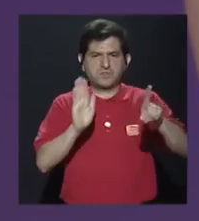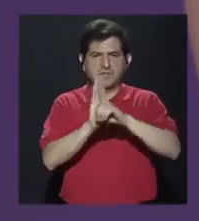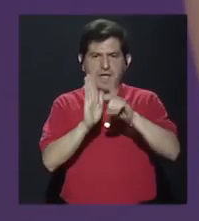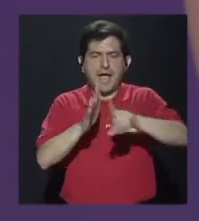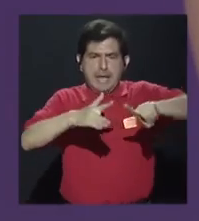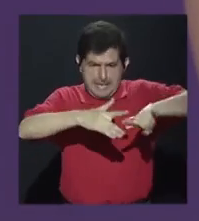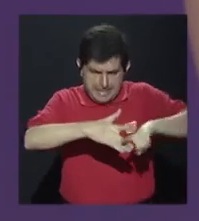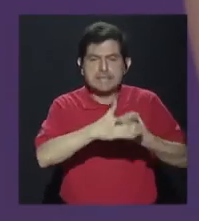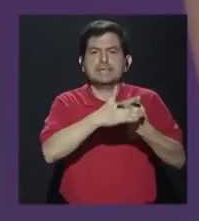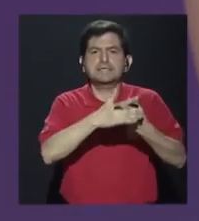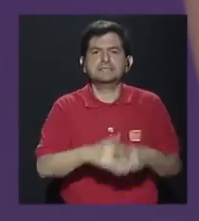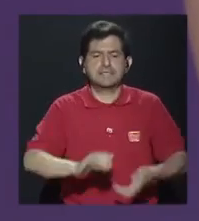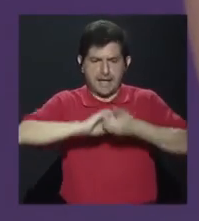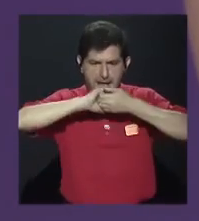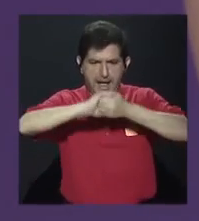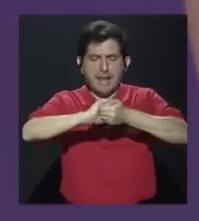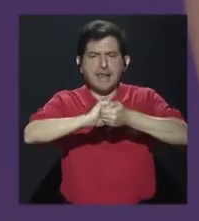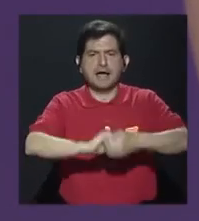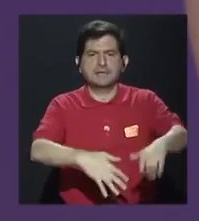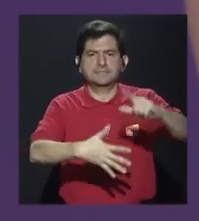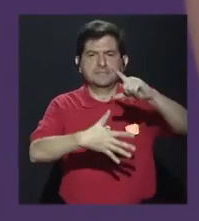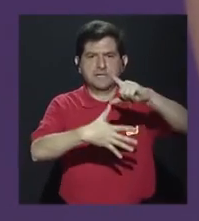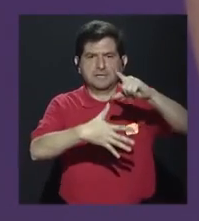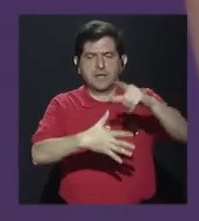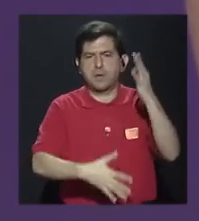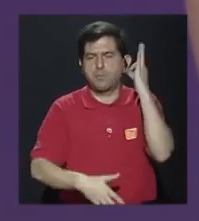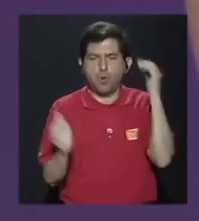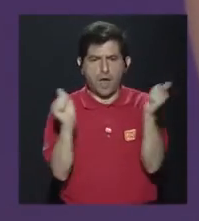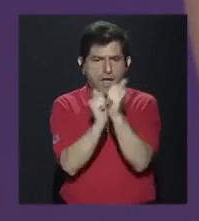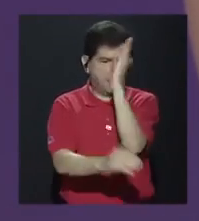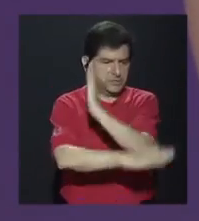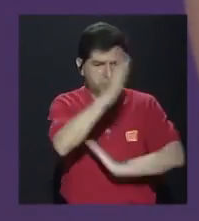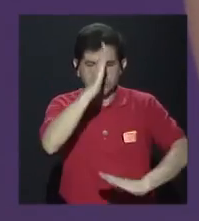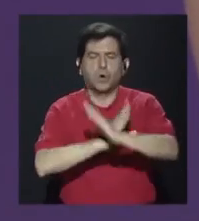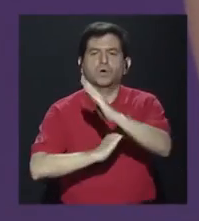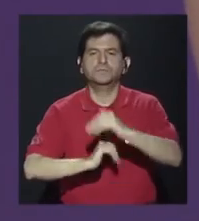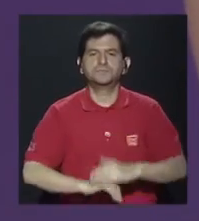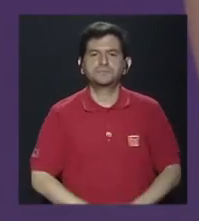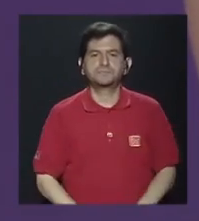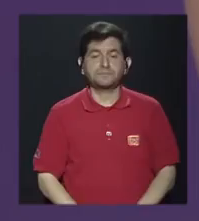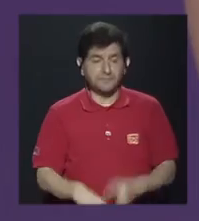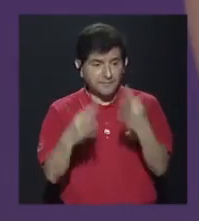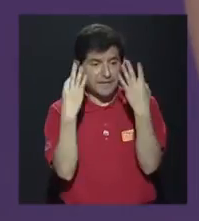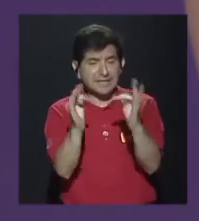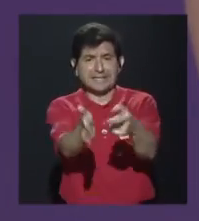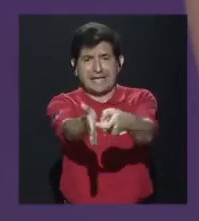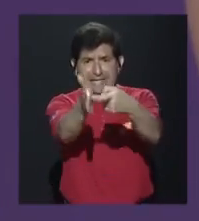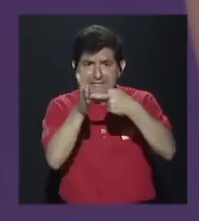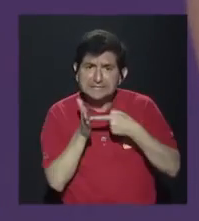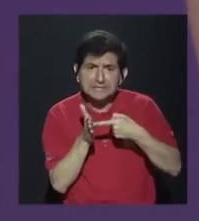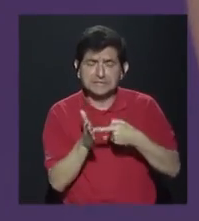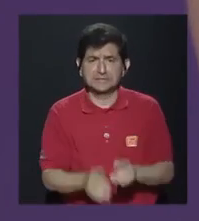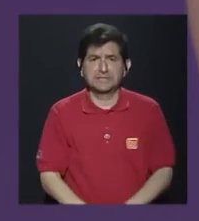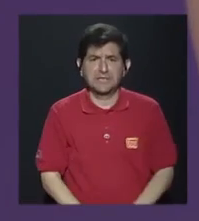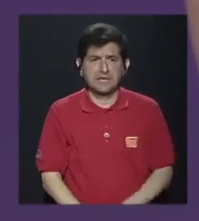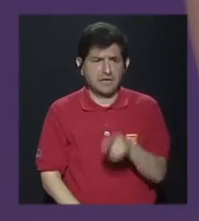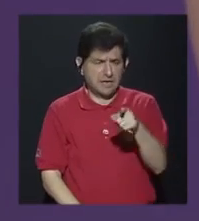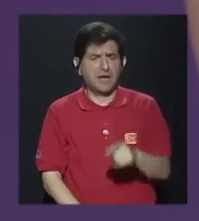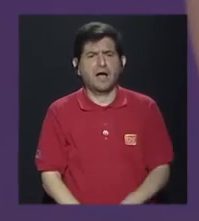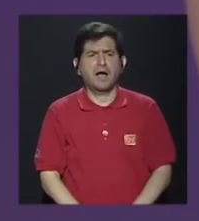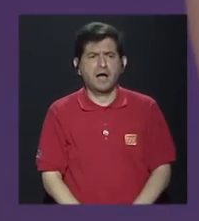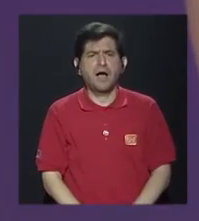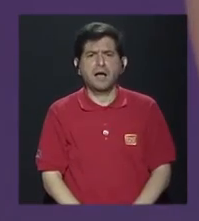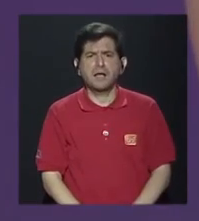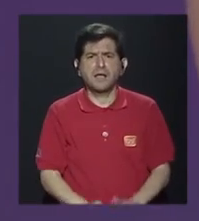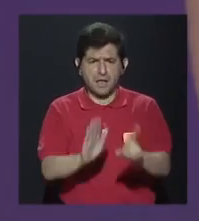nace la Alianza Latinoamericana de Mujeres con Discapacidad para poder exigir más